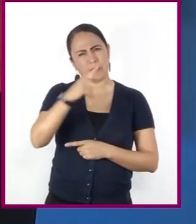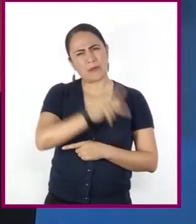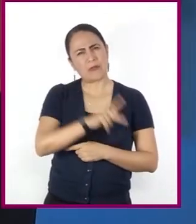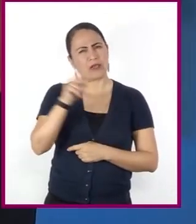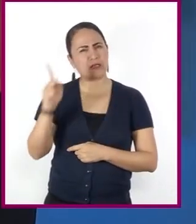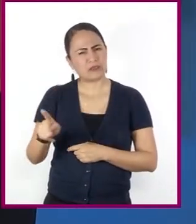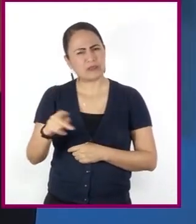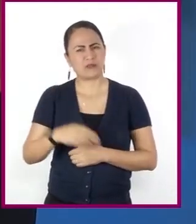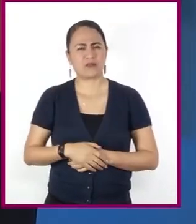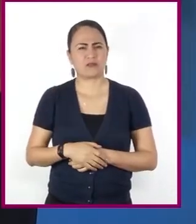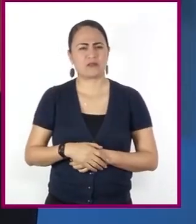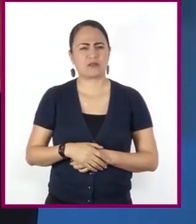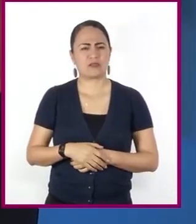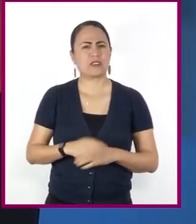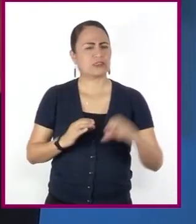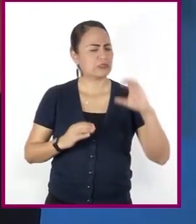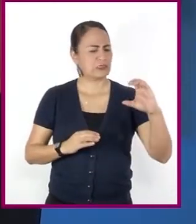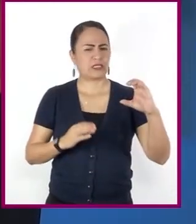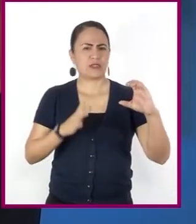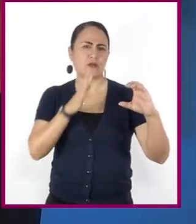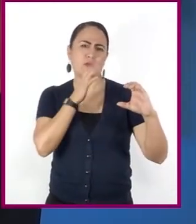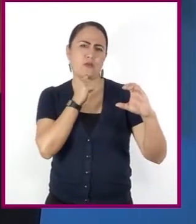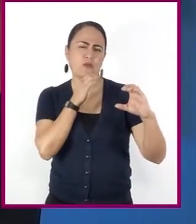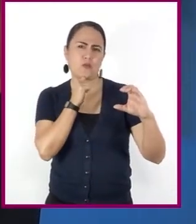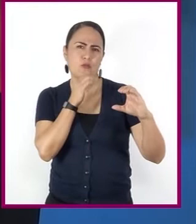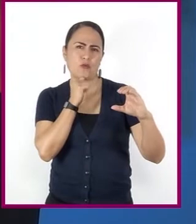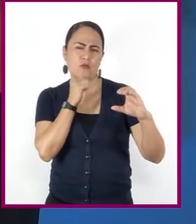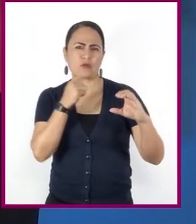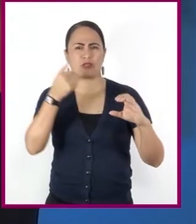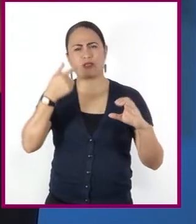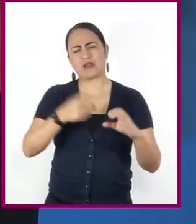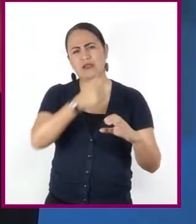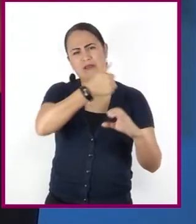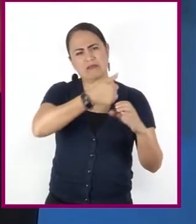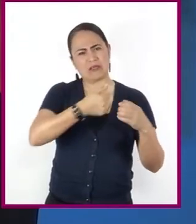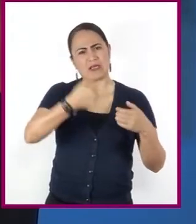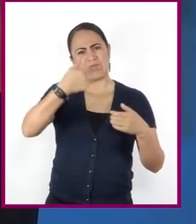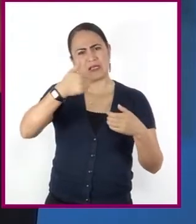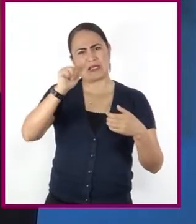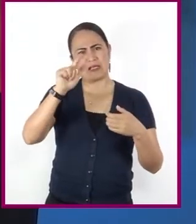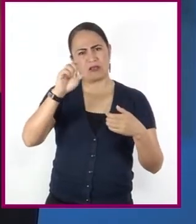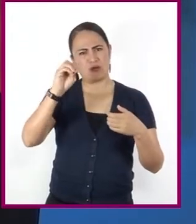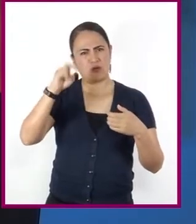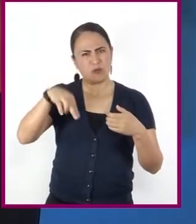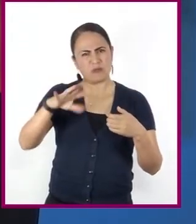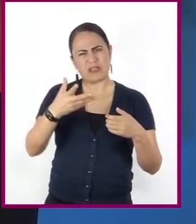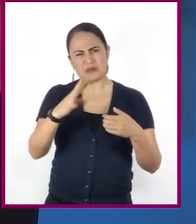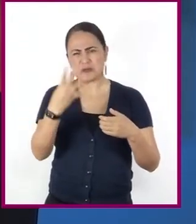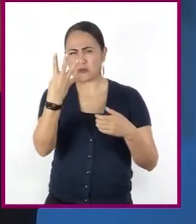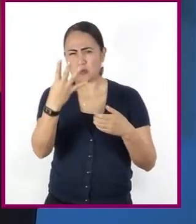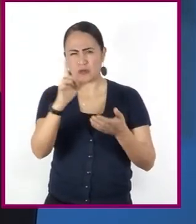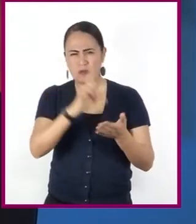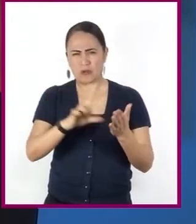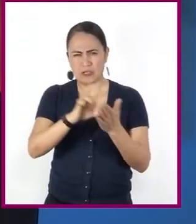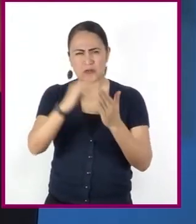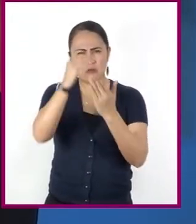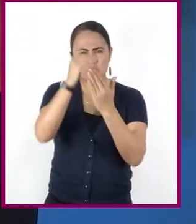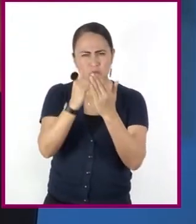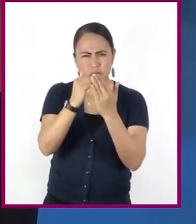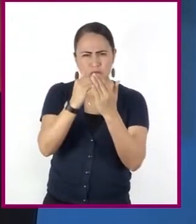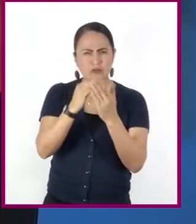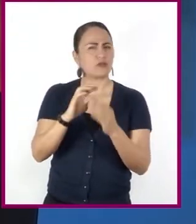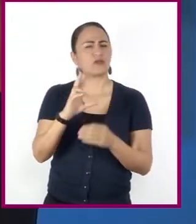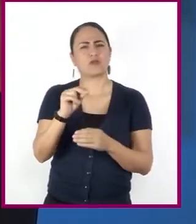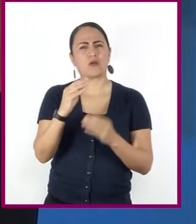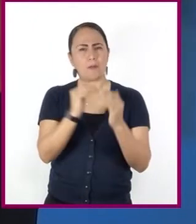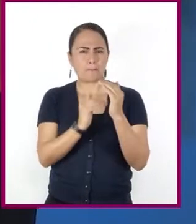Sé que no puede ser C, porque cada galón tiene un poco menos de 4 litros y tiene que ser mayor